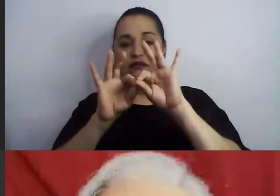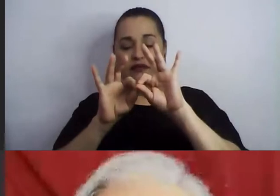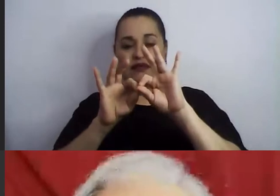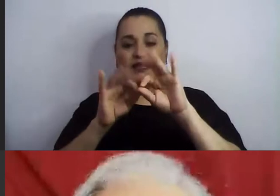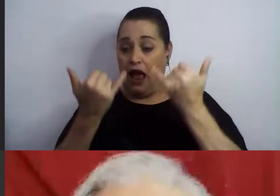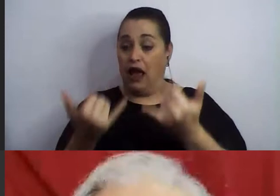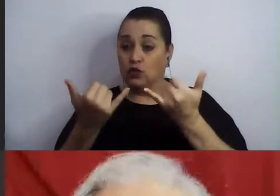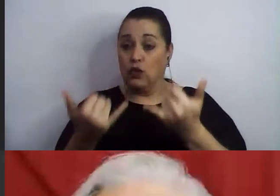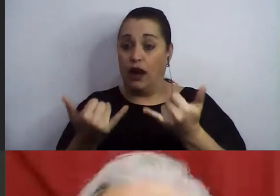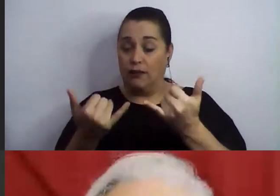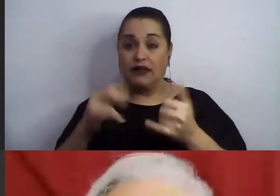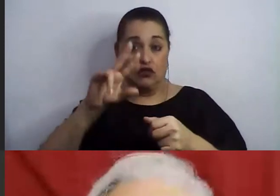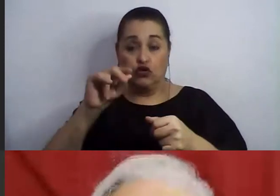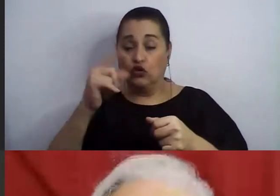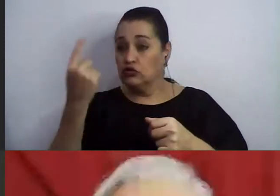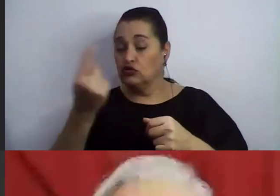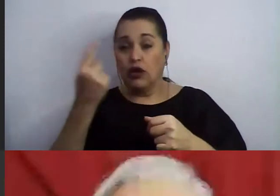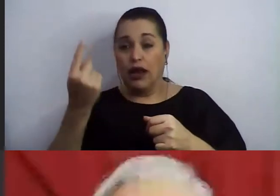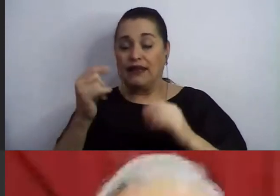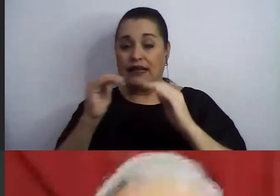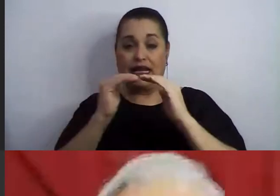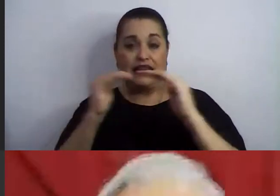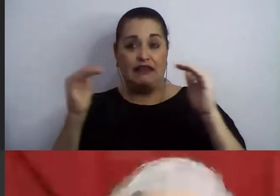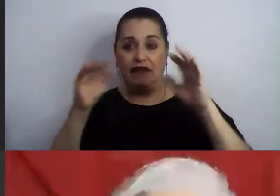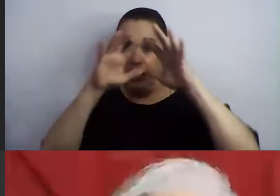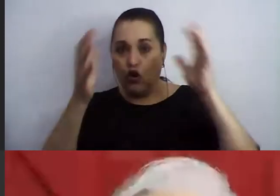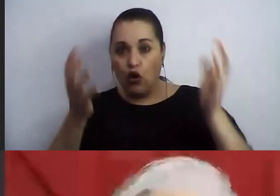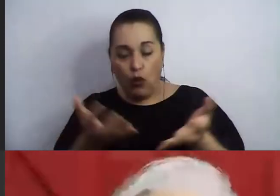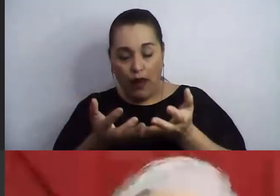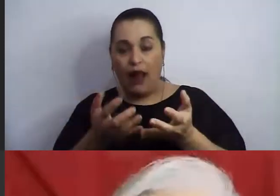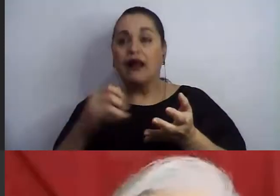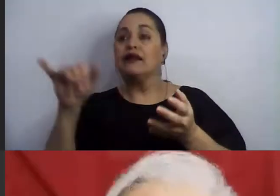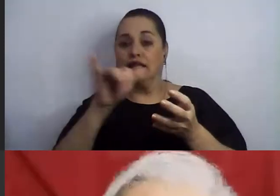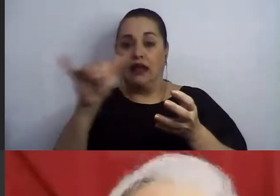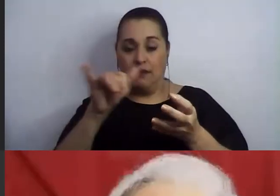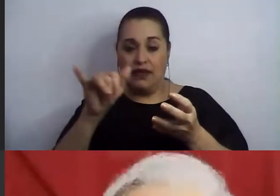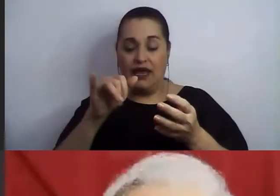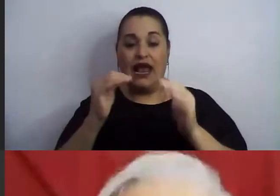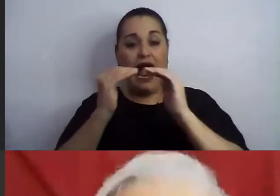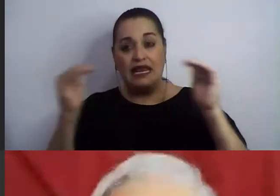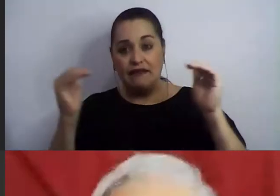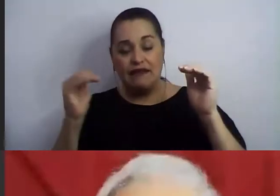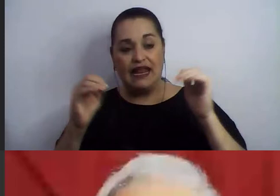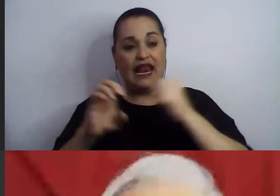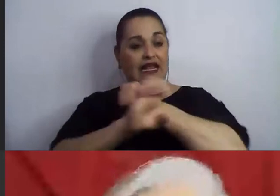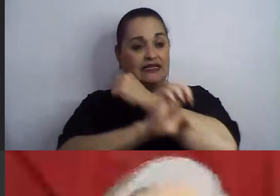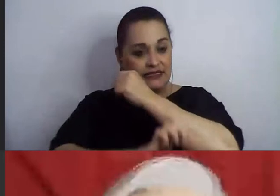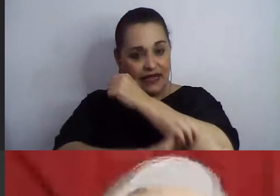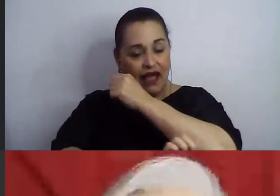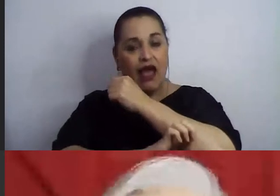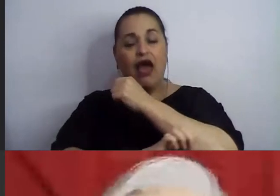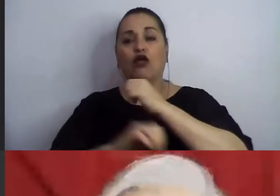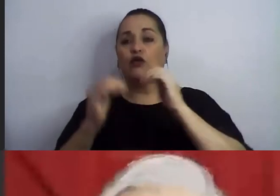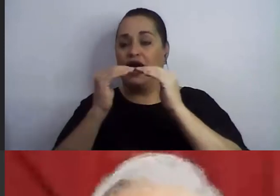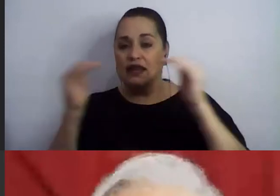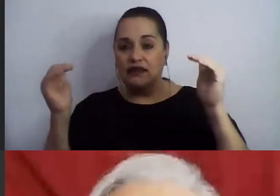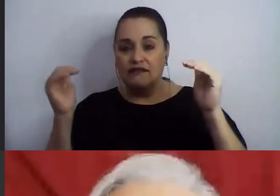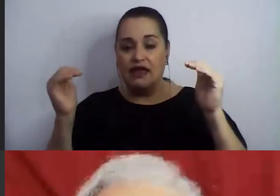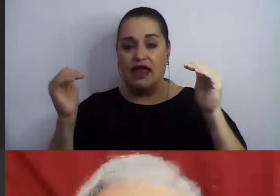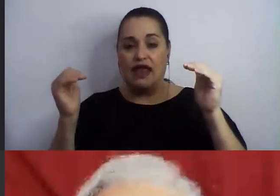actualmente no solamente es a nivel global, sino también a nivel estatal y a nivel